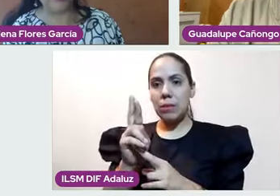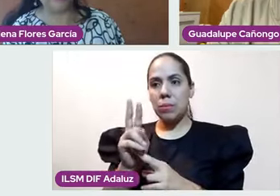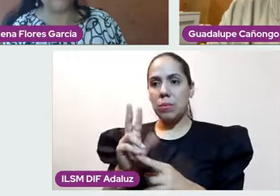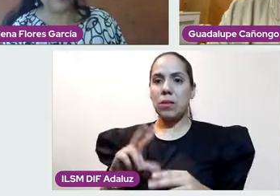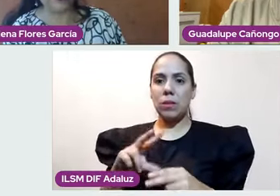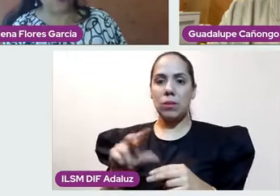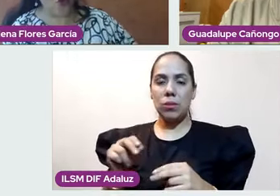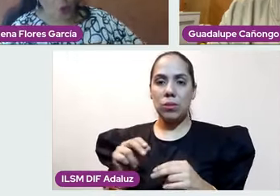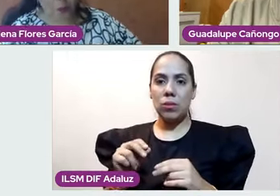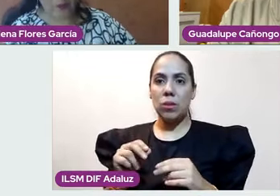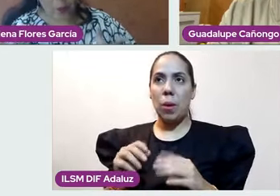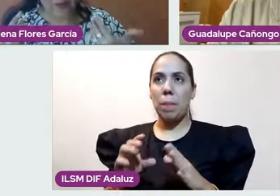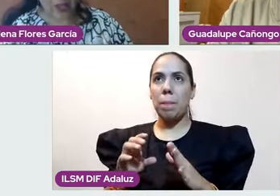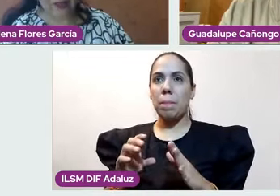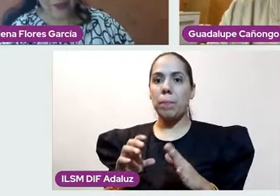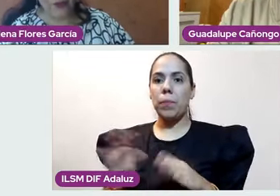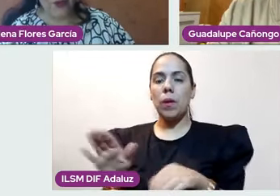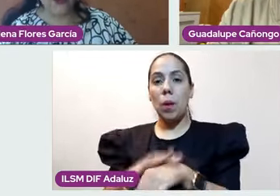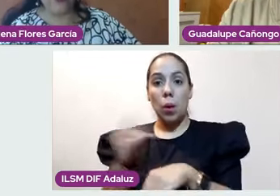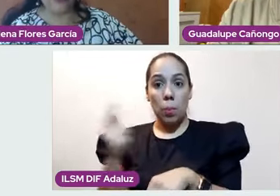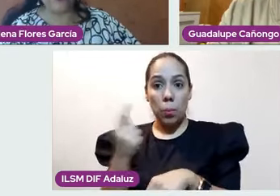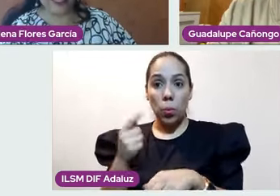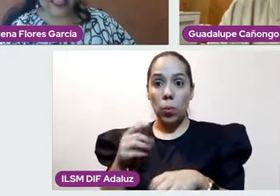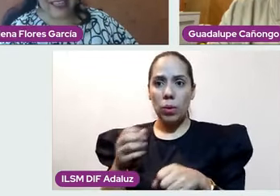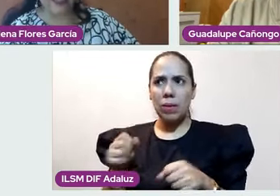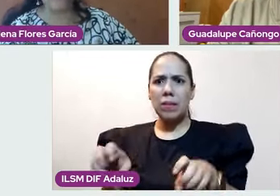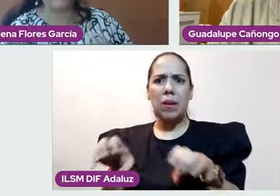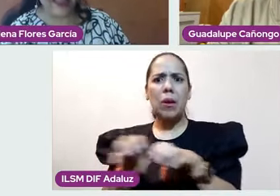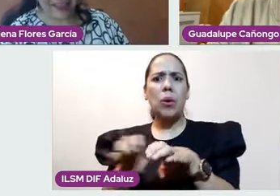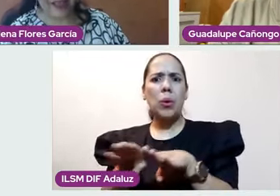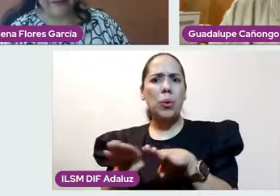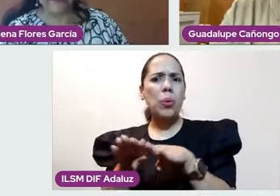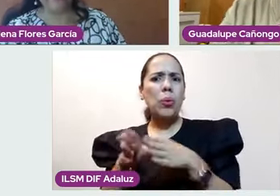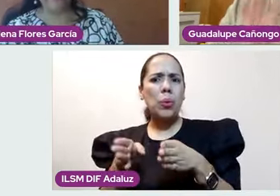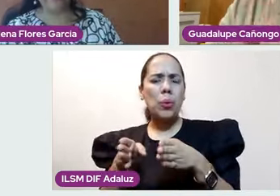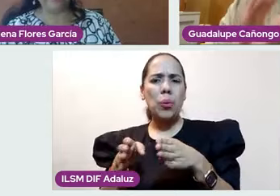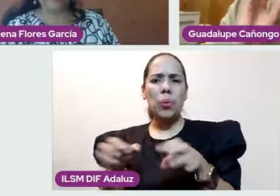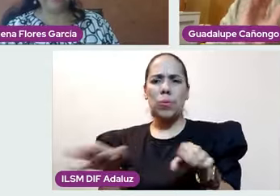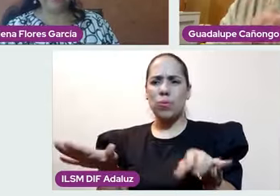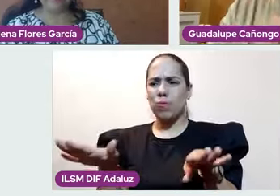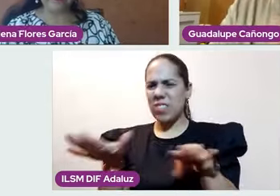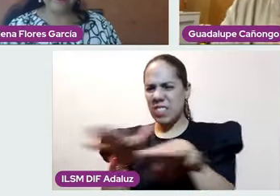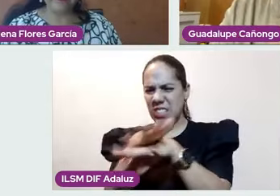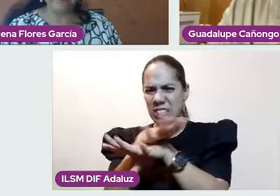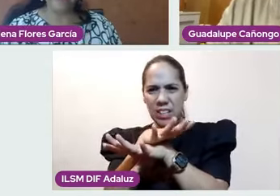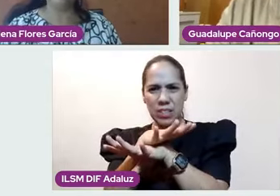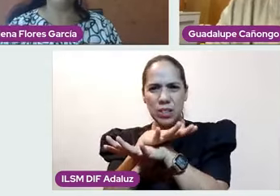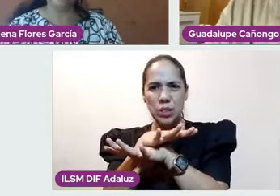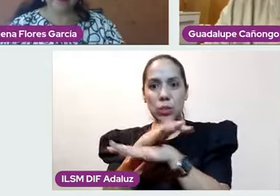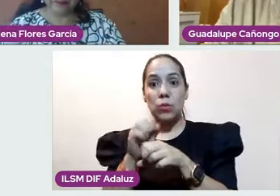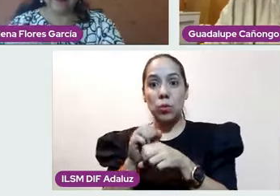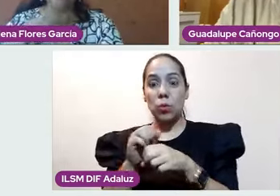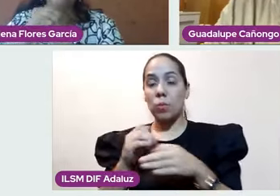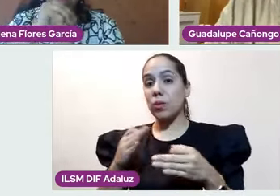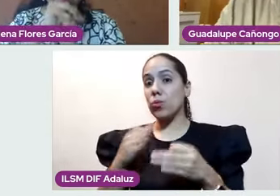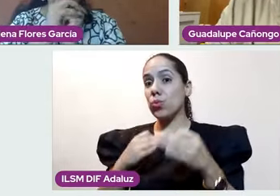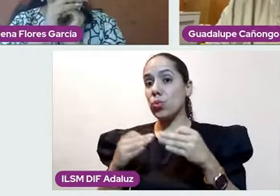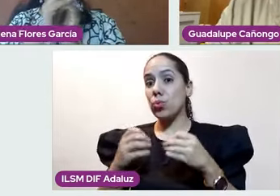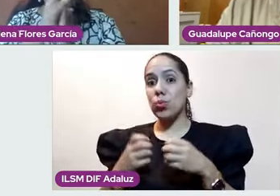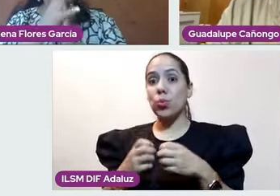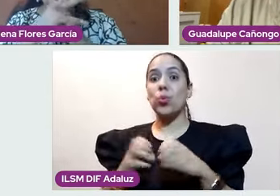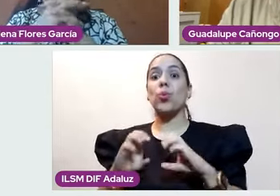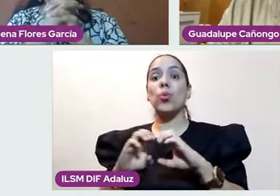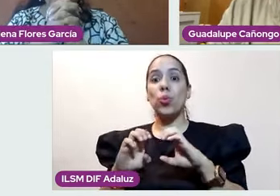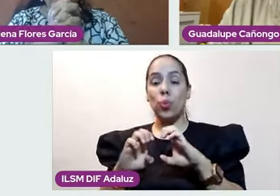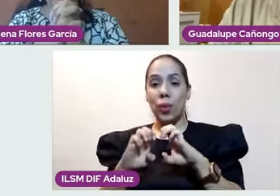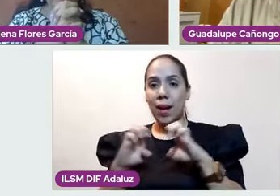nuestro también, insisto, colaborativo, una sociedad solidaria. Colaborativo, justo.